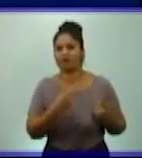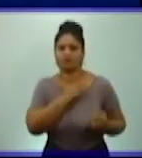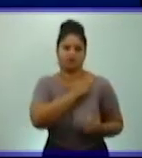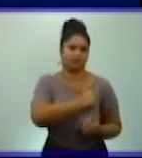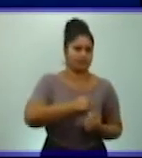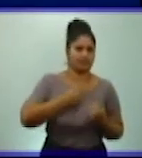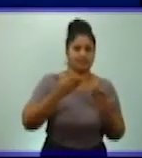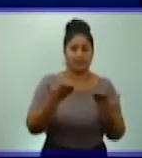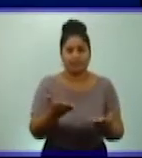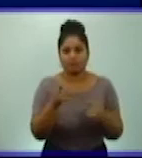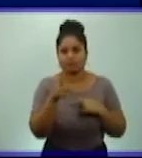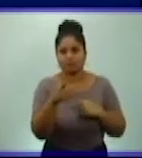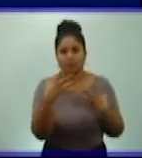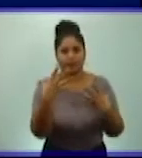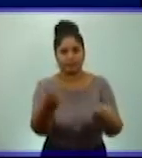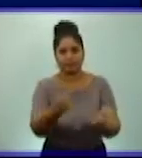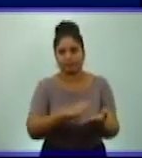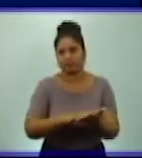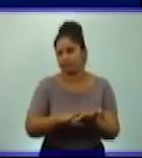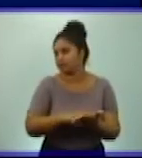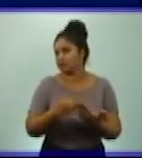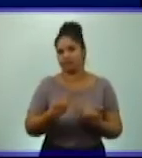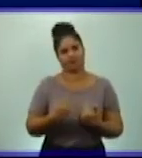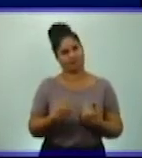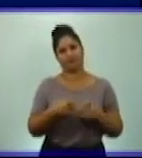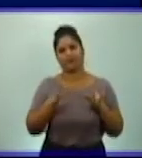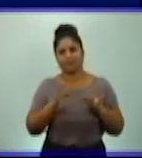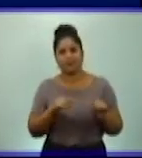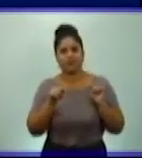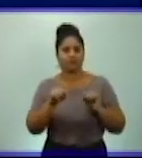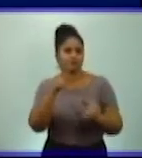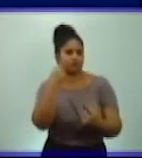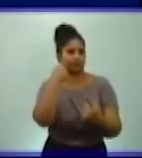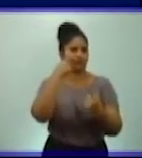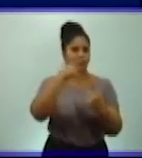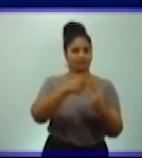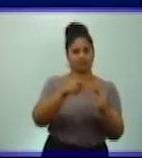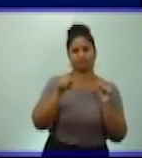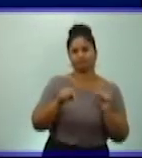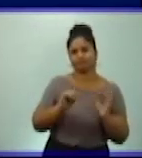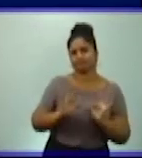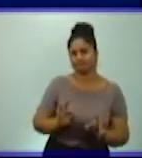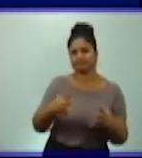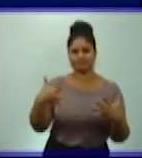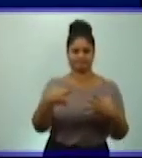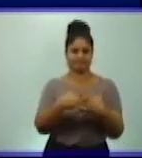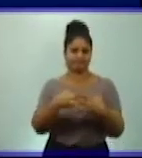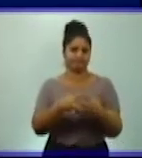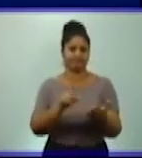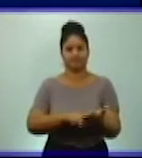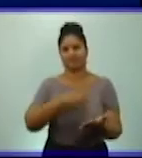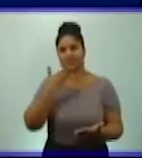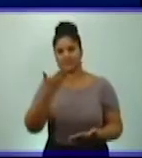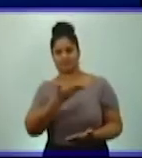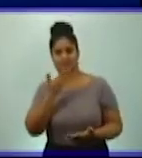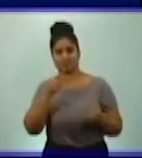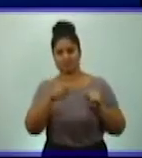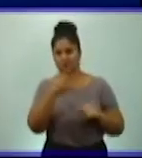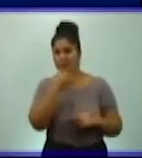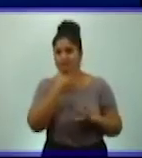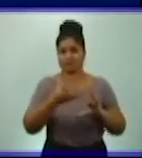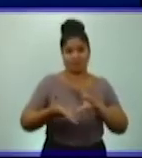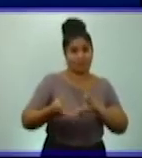recursos para que ustedes puedan entender bien el mensaje. La poesía lírica es complicada a la hora de analizar, y más la